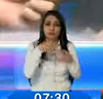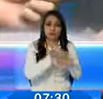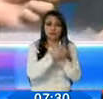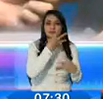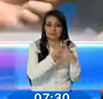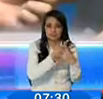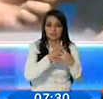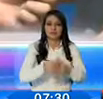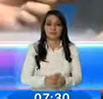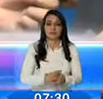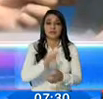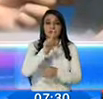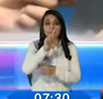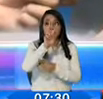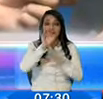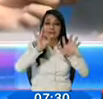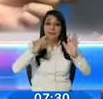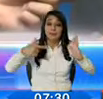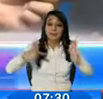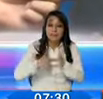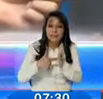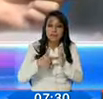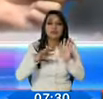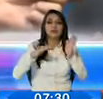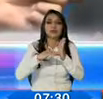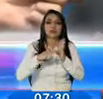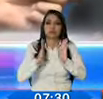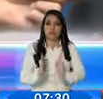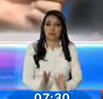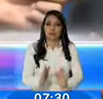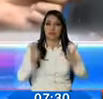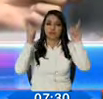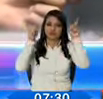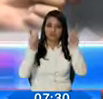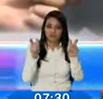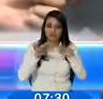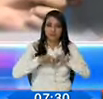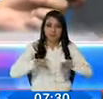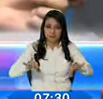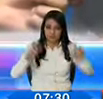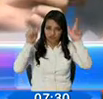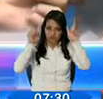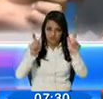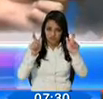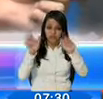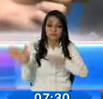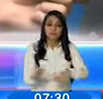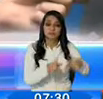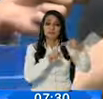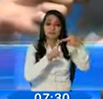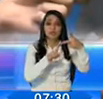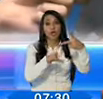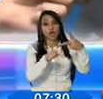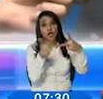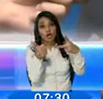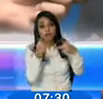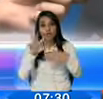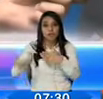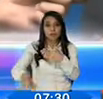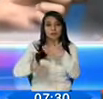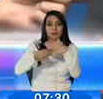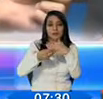libertad. 127.000 son estudiantes que se van a graduar como bachilleres y el